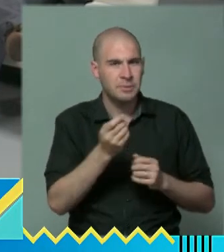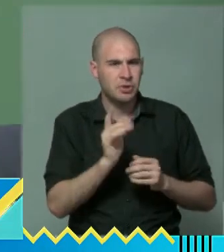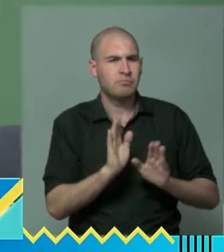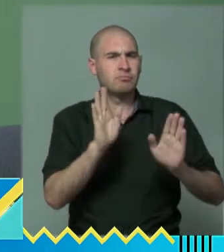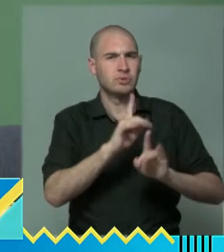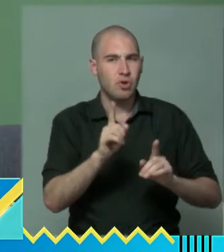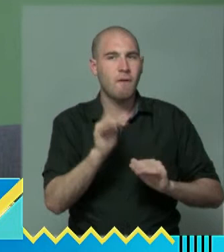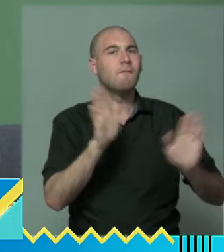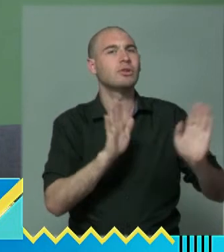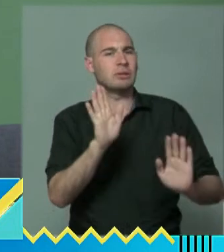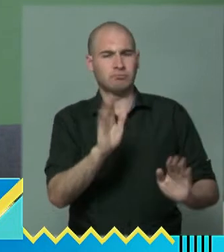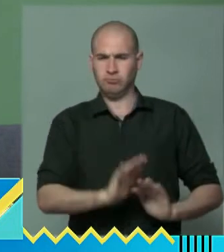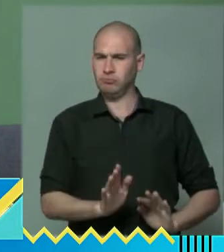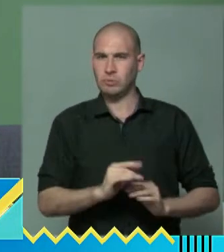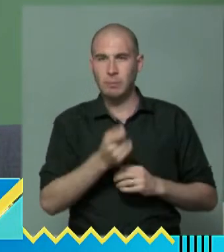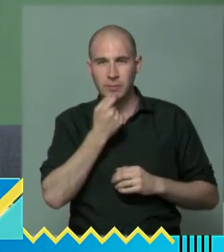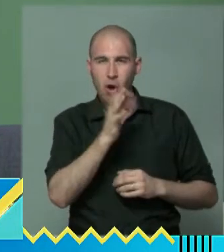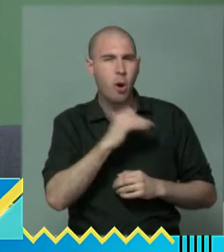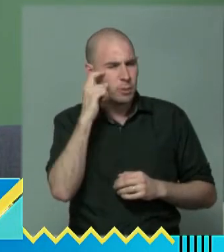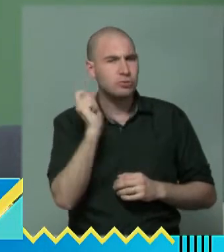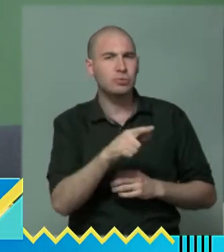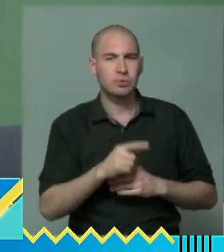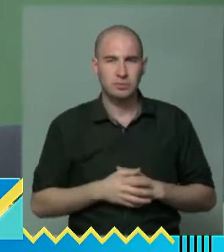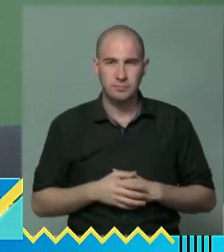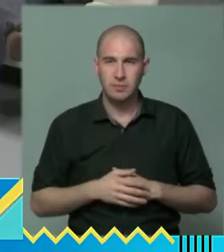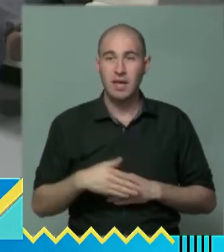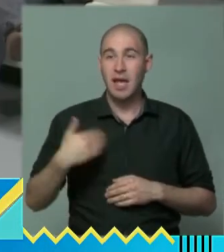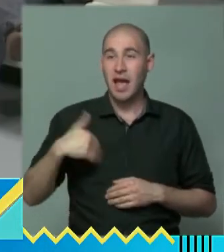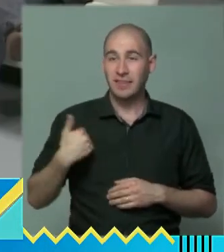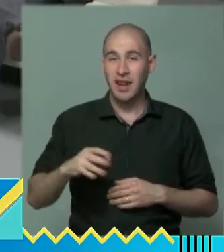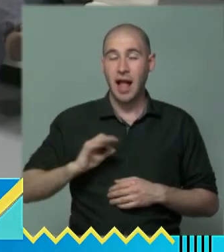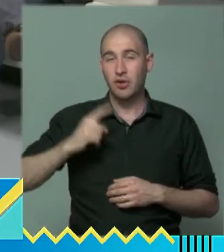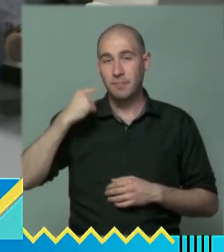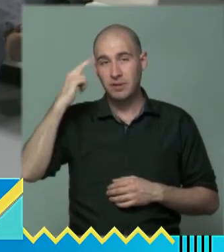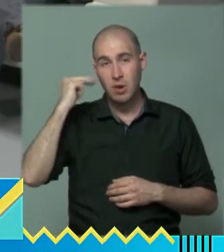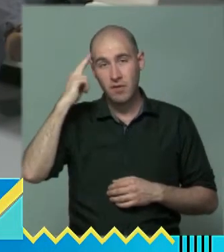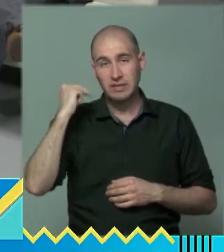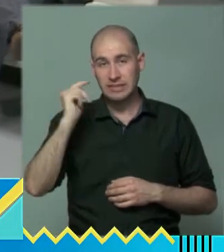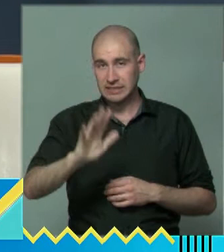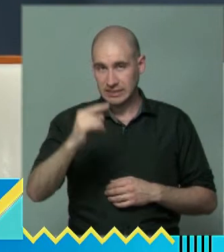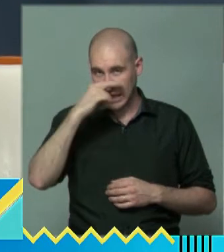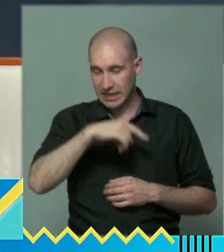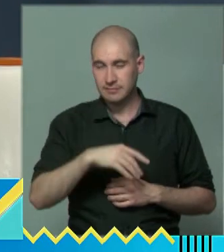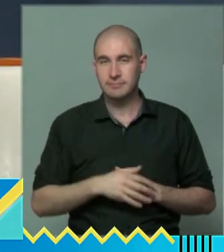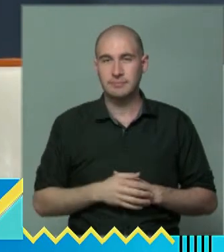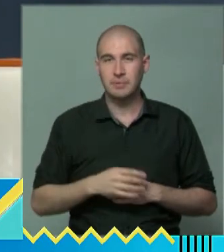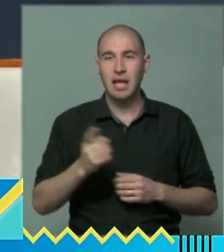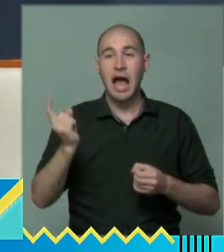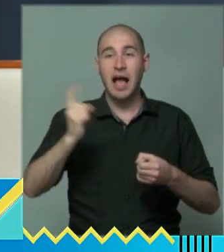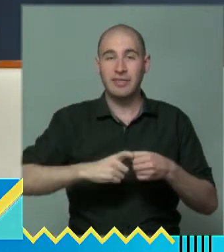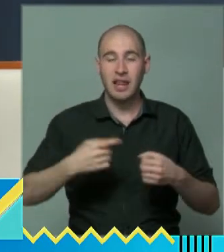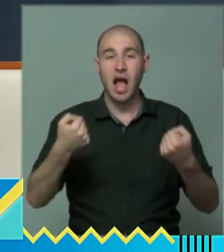abstengan en el voto. Claro. ¿No? Sé cuál es la lectura que hacen ustedes. Argentina, desde el año 1997, adhirió una